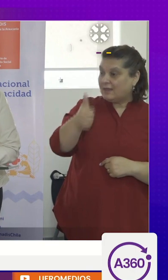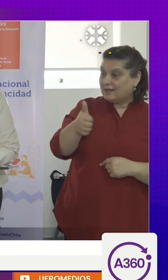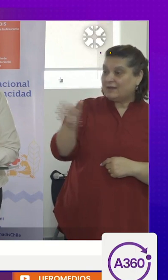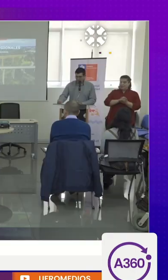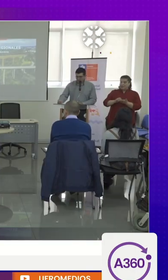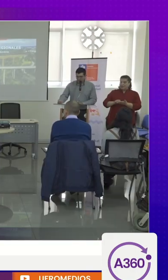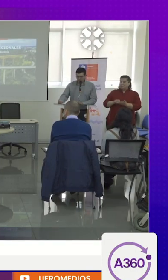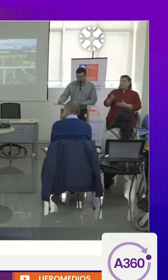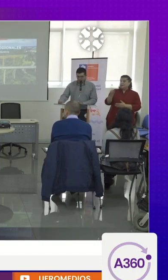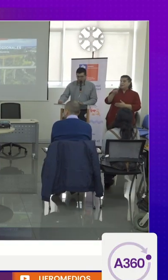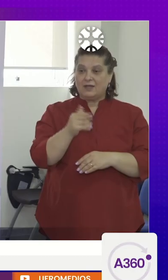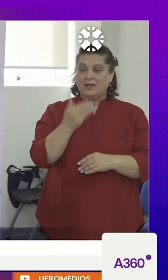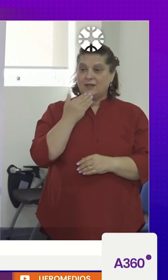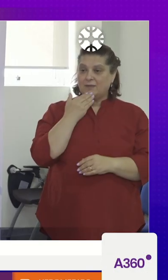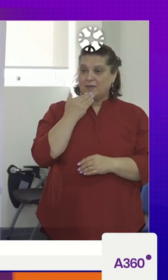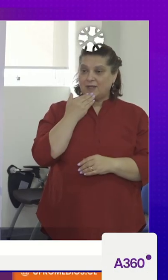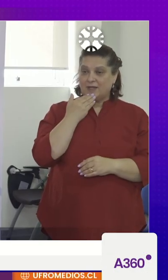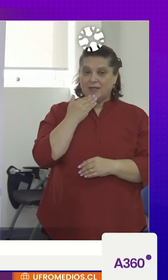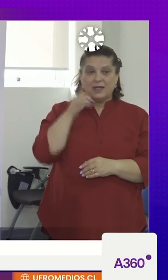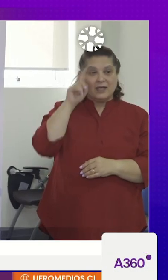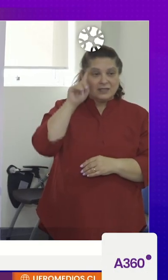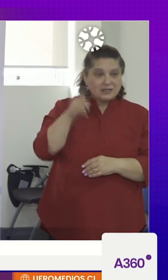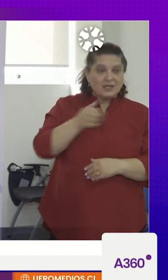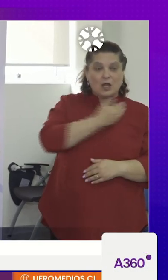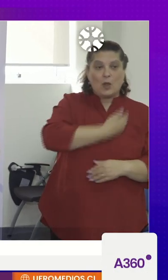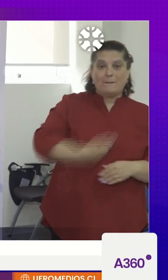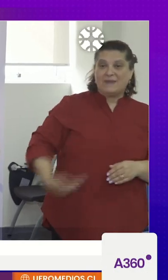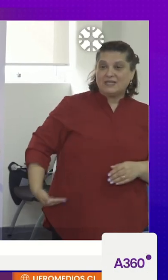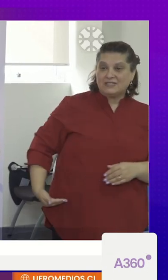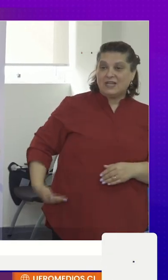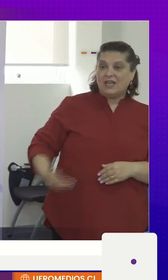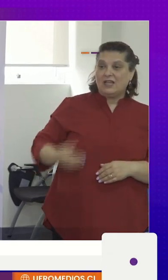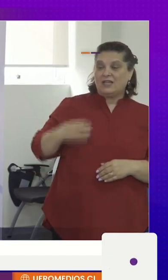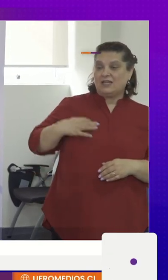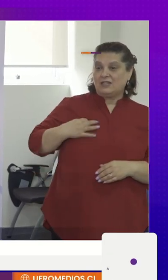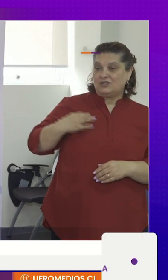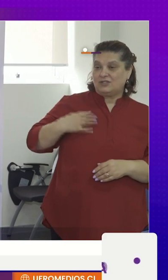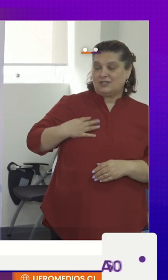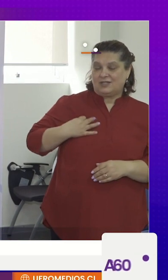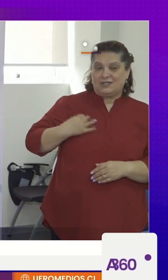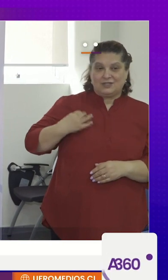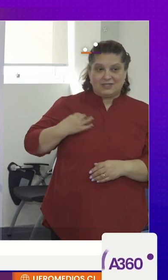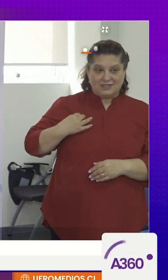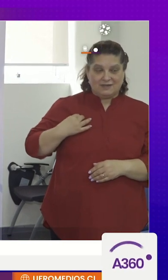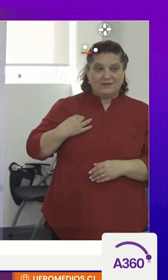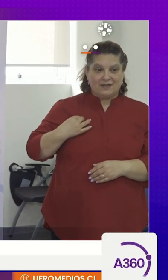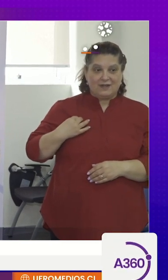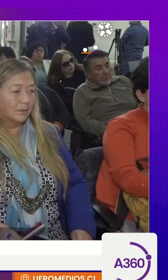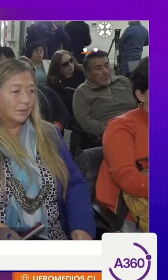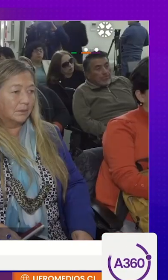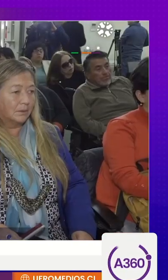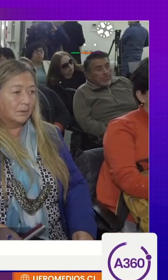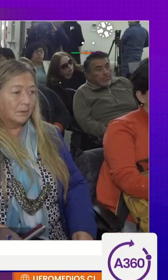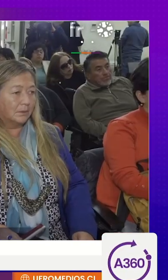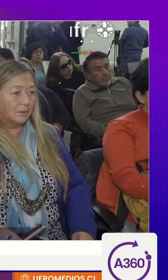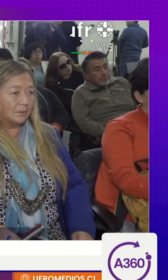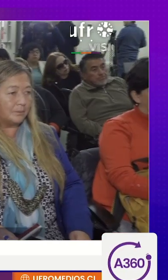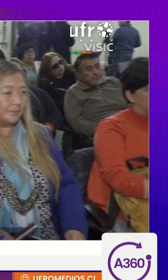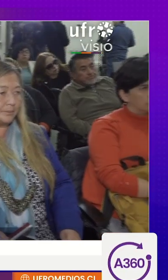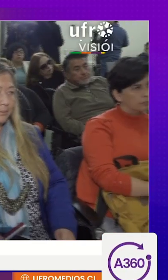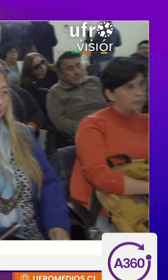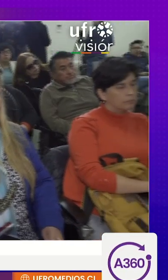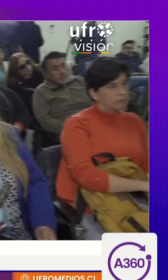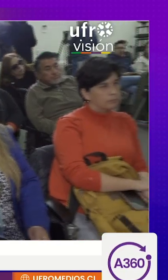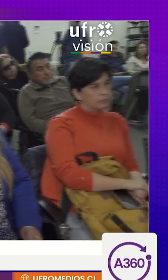muchas personas. Cecilia, estábamos conversando, nos llama la atención el alto porcentaje de